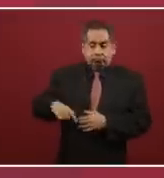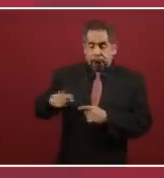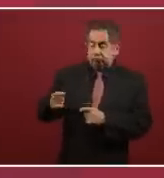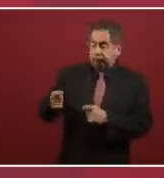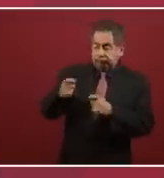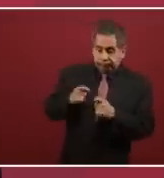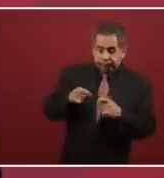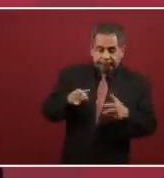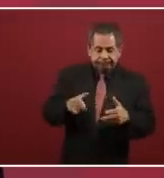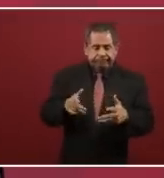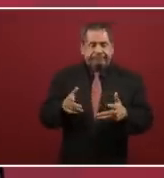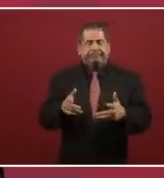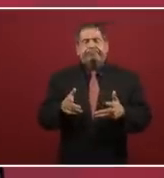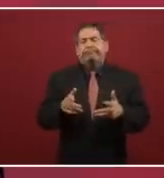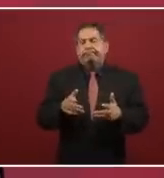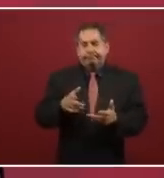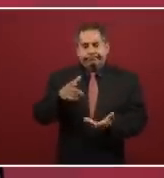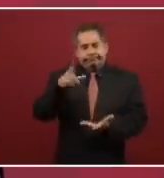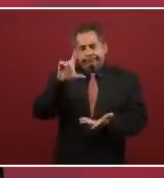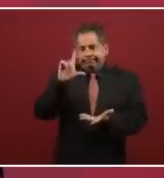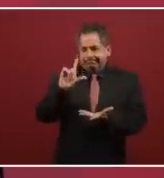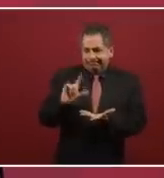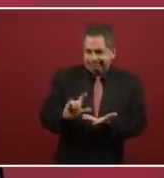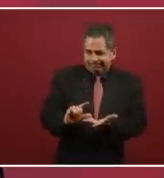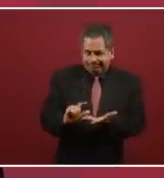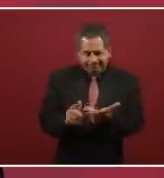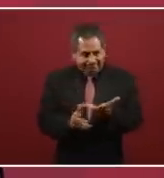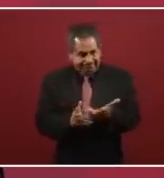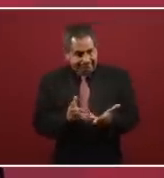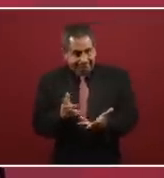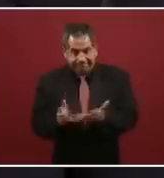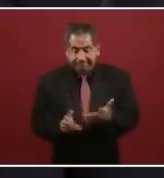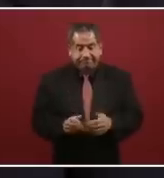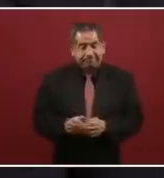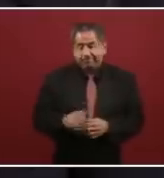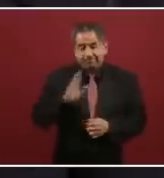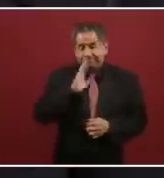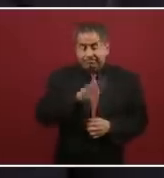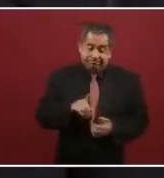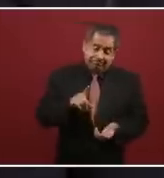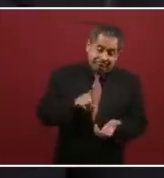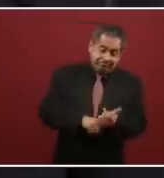muy disminuida, muy mal